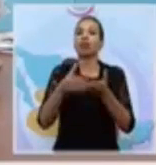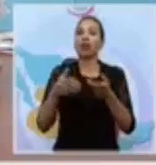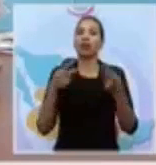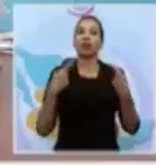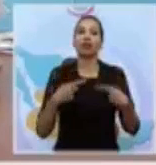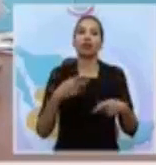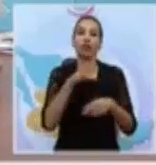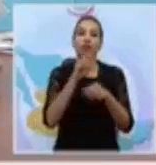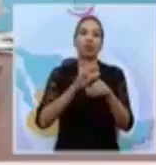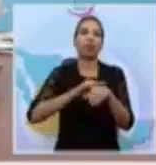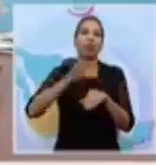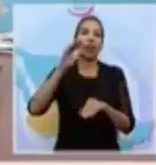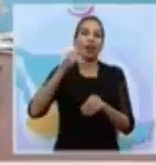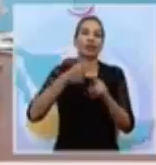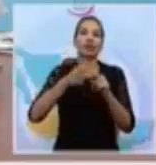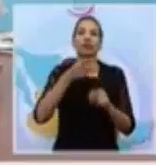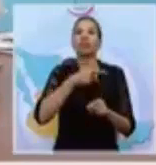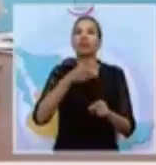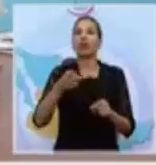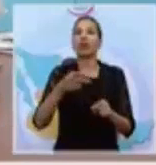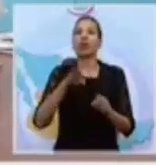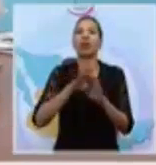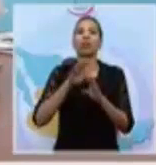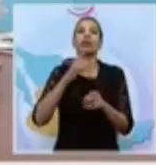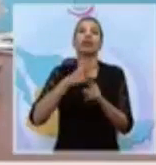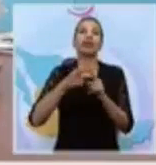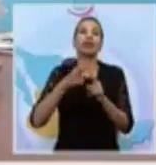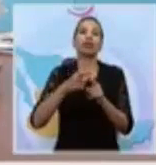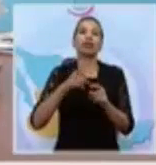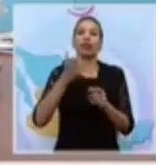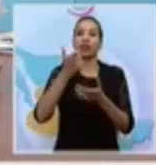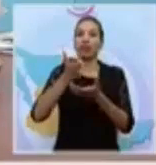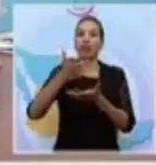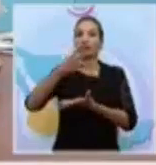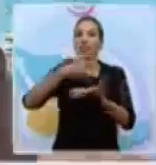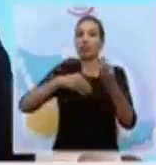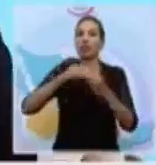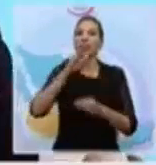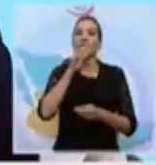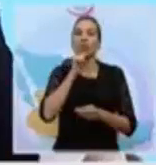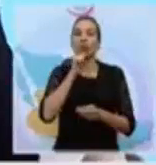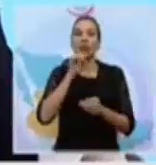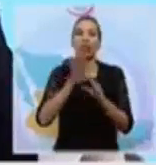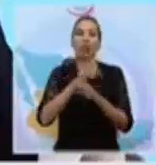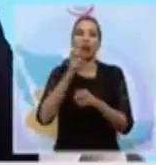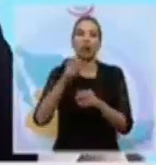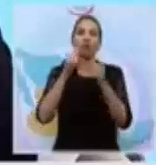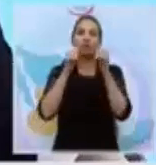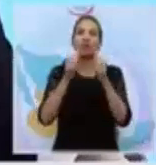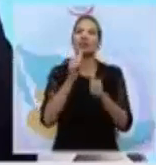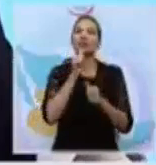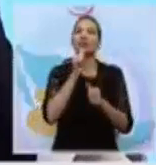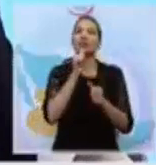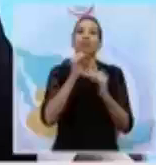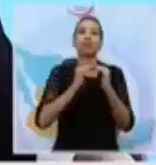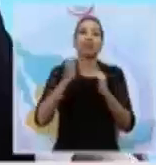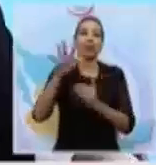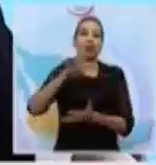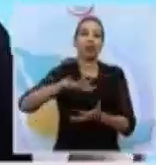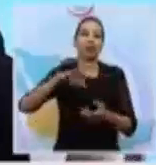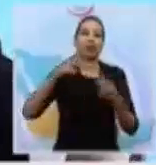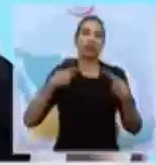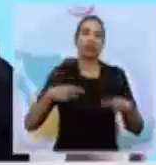millones, cubre más no pobres de capacidad que pobres de capacidad, y deja sin cubrir a la mayor parte